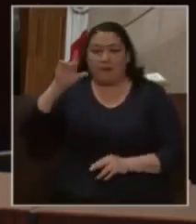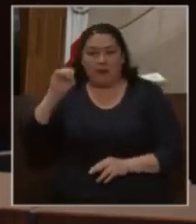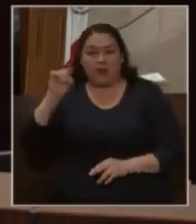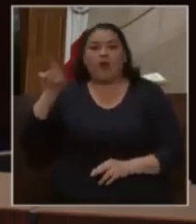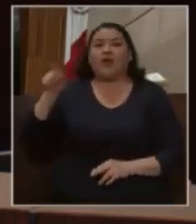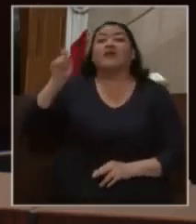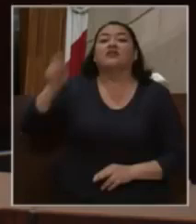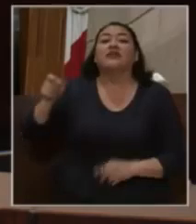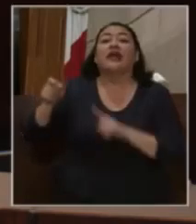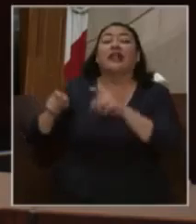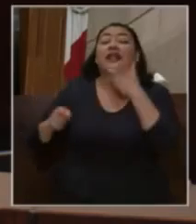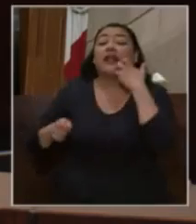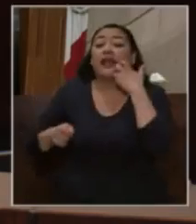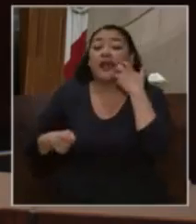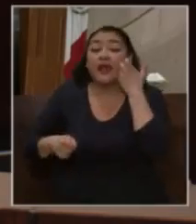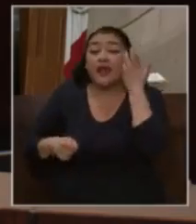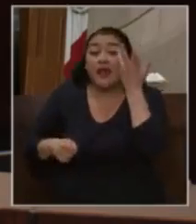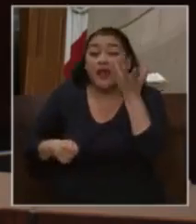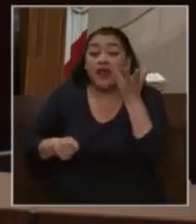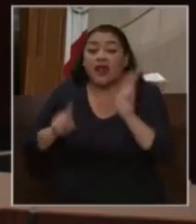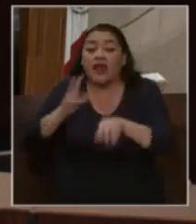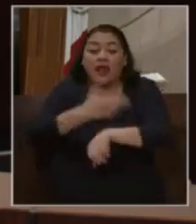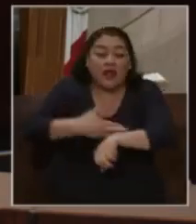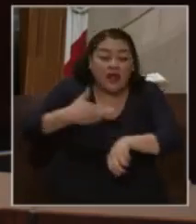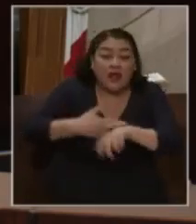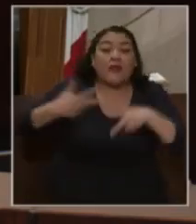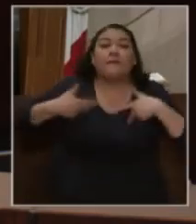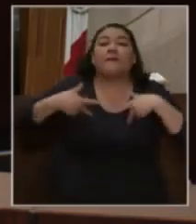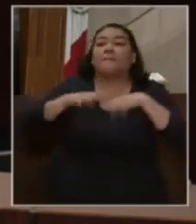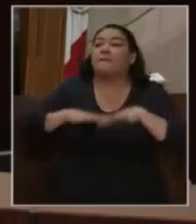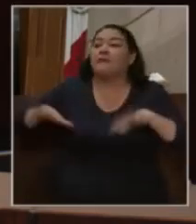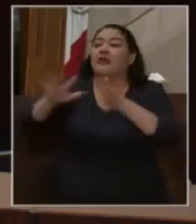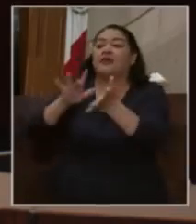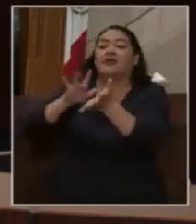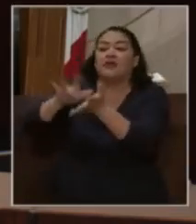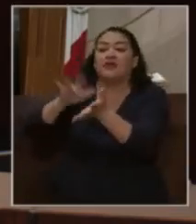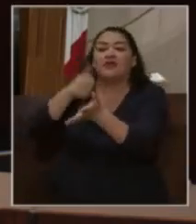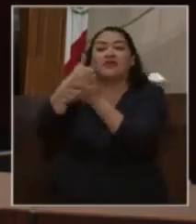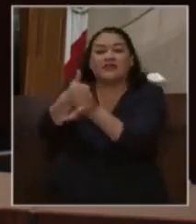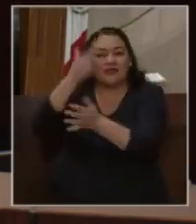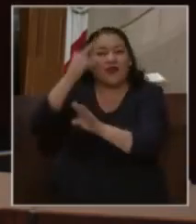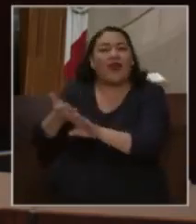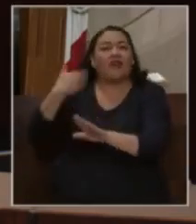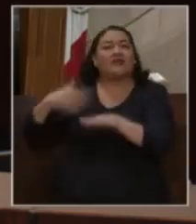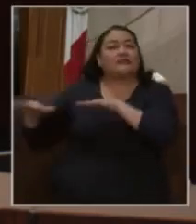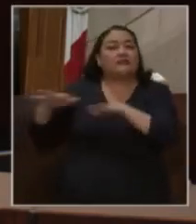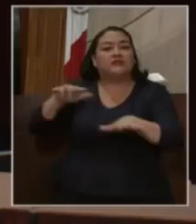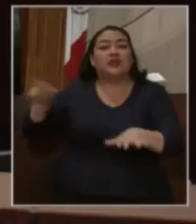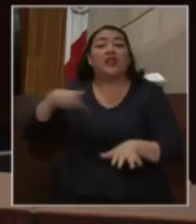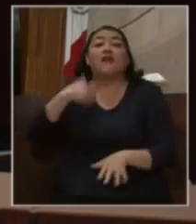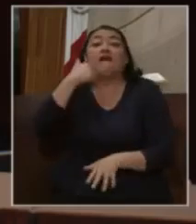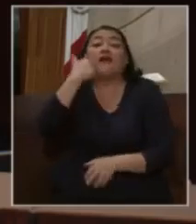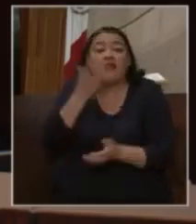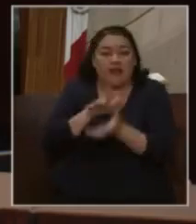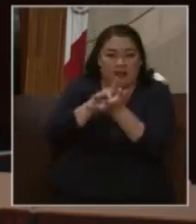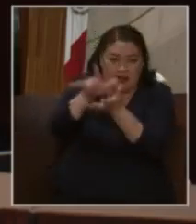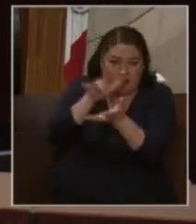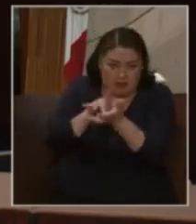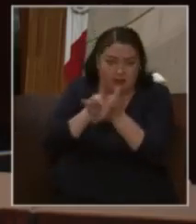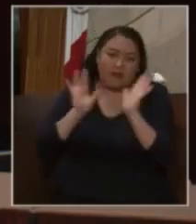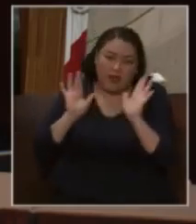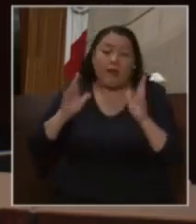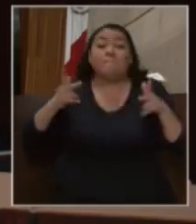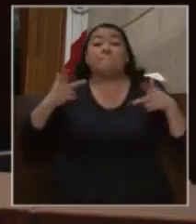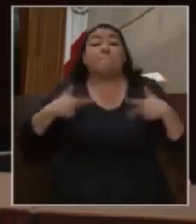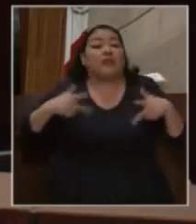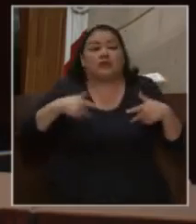únicamente denotan la intención de implementar medidas para apoyar a la ciudadanía damnificada. Una vez conformado el fideicomiso por